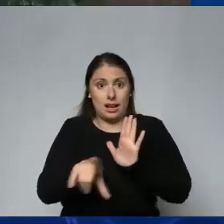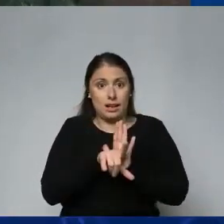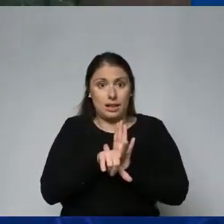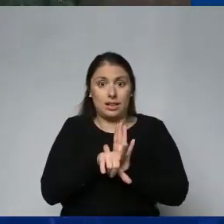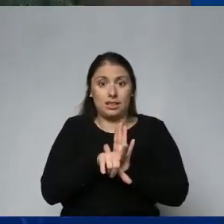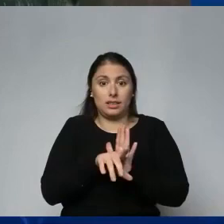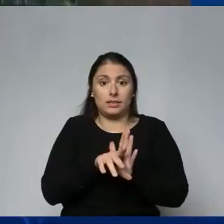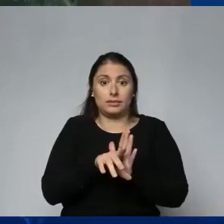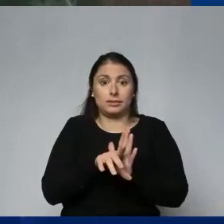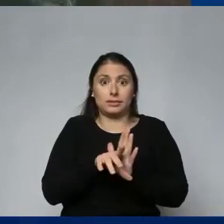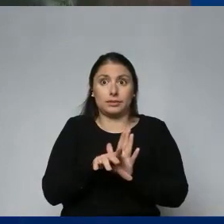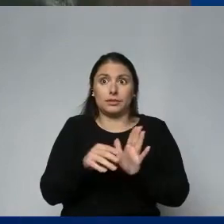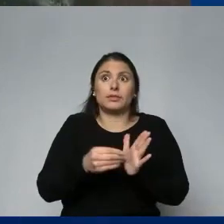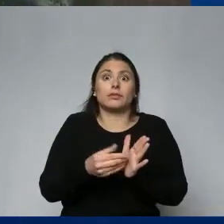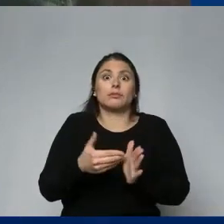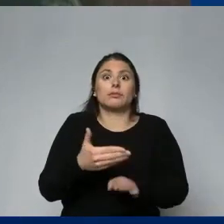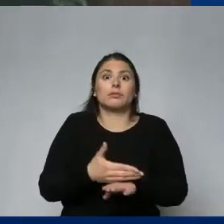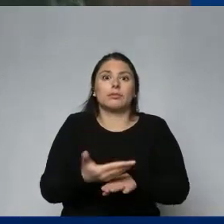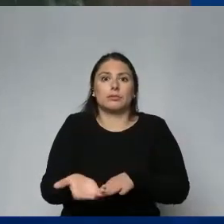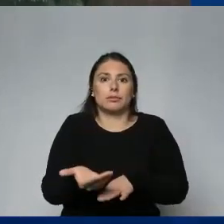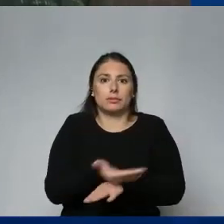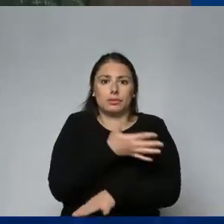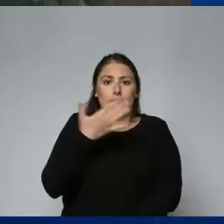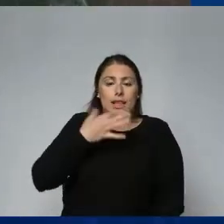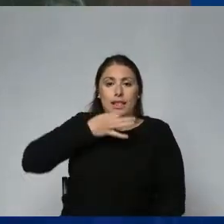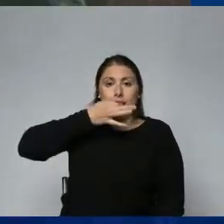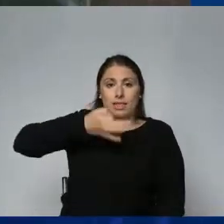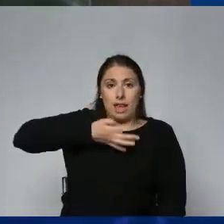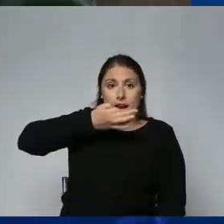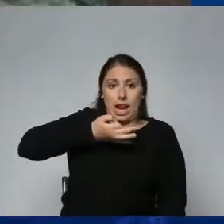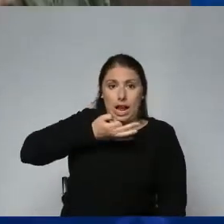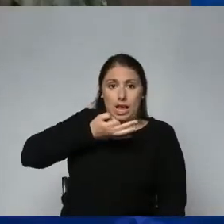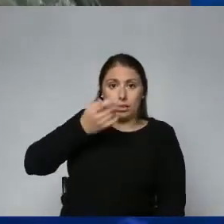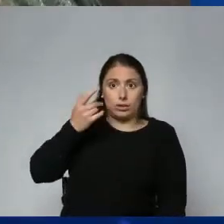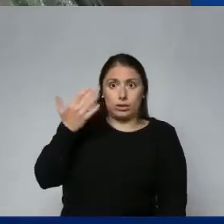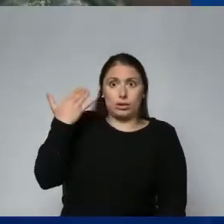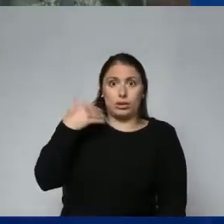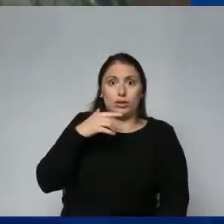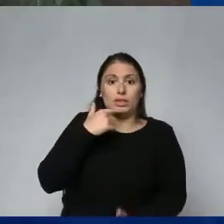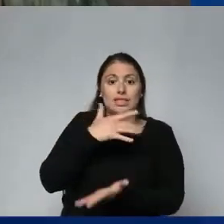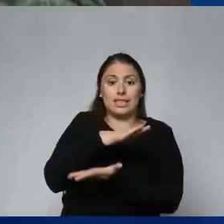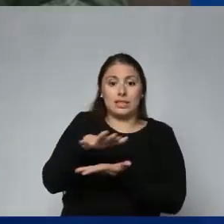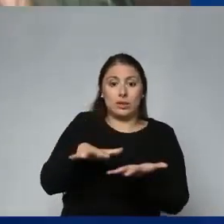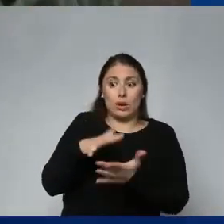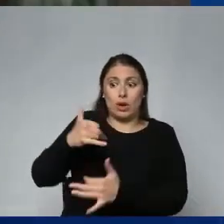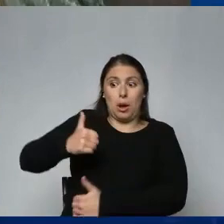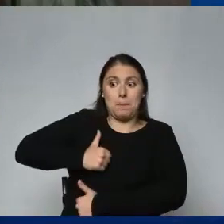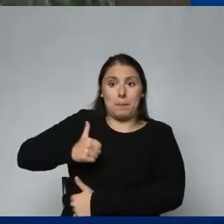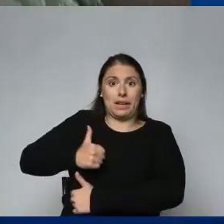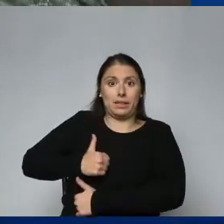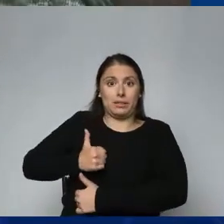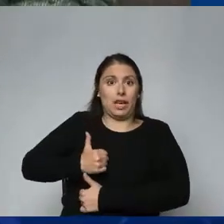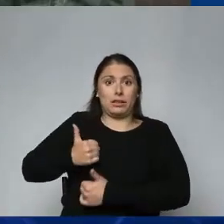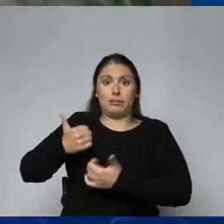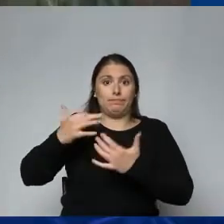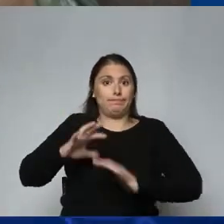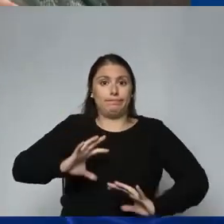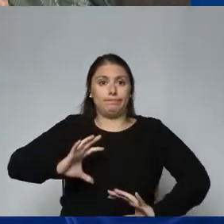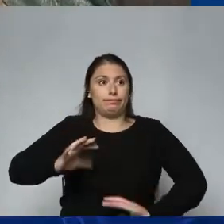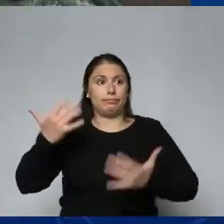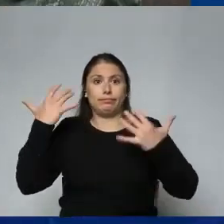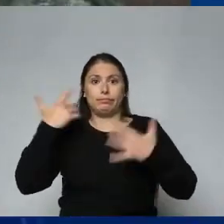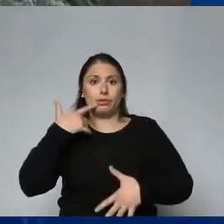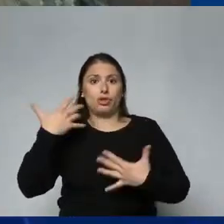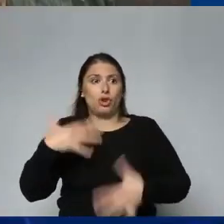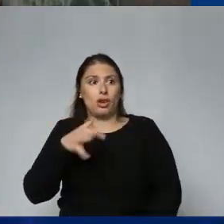queda? Porque ahí lo que había era una declaración de que en esa situación en que los militares estaban en desacato, no iban